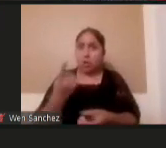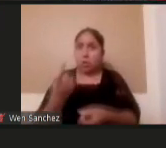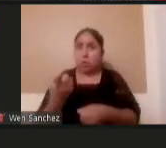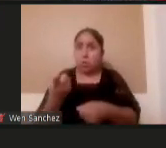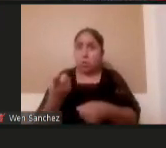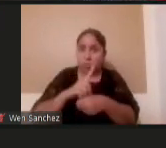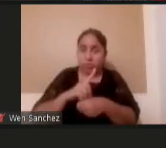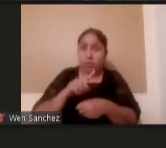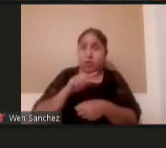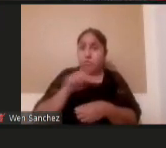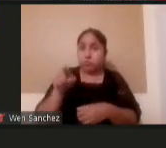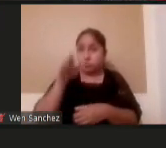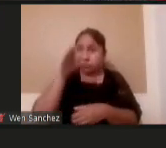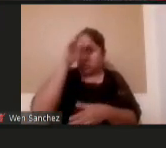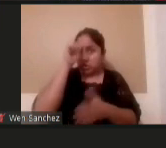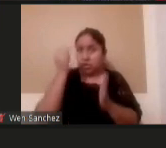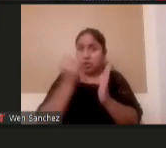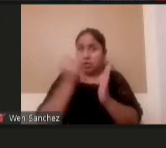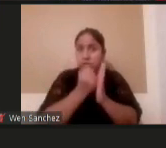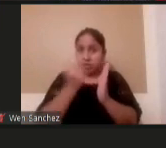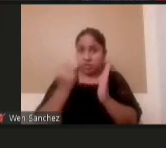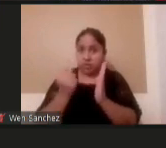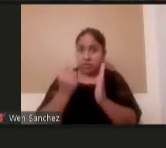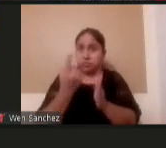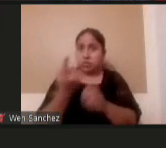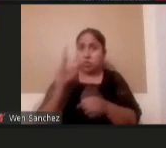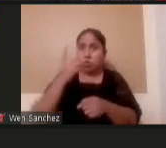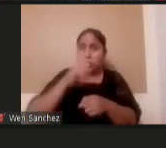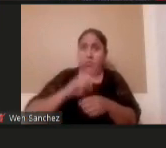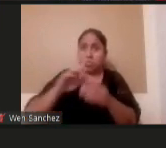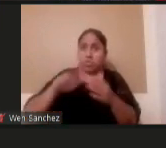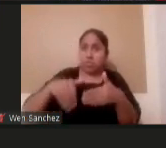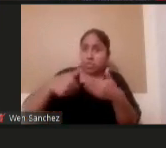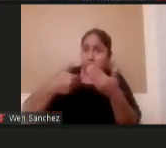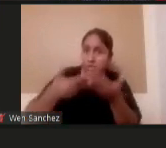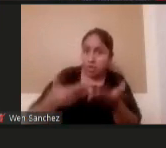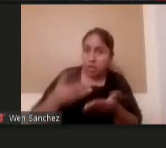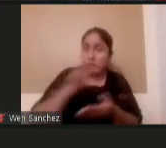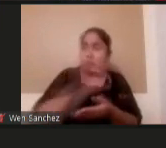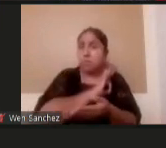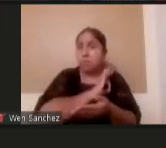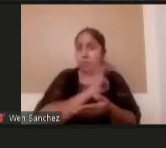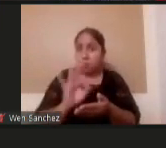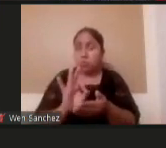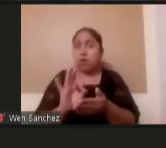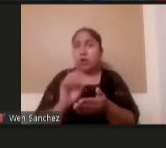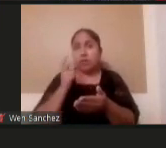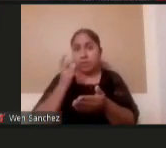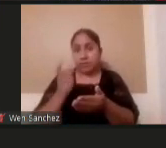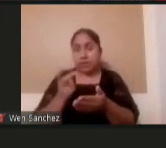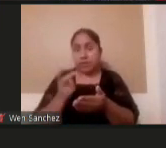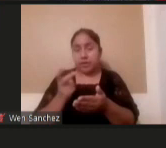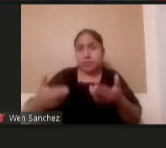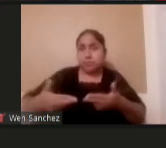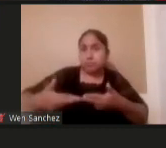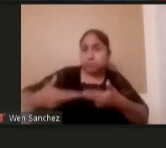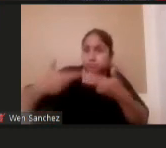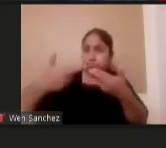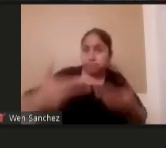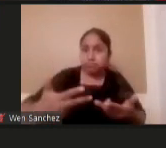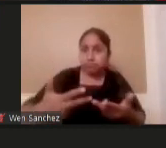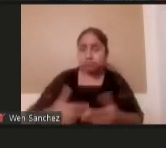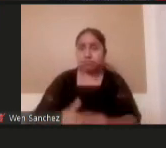acuerdo de aprobación emitido por el honorable ayuntamiento en la sesión de cabildo correspondiente, la cual deberá llevar